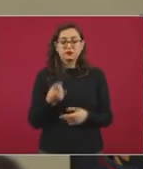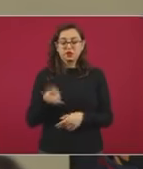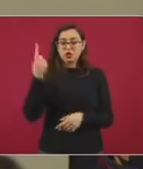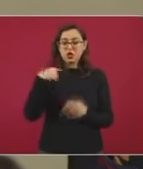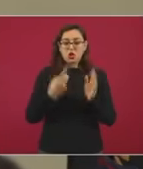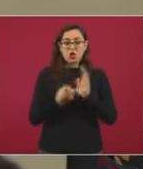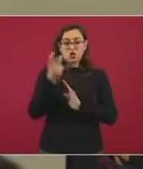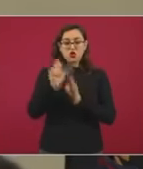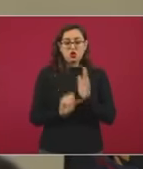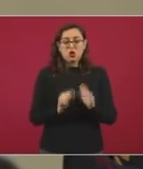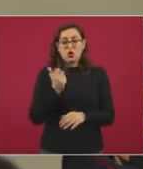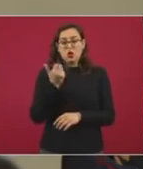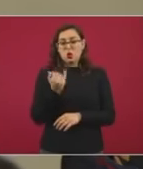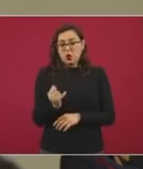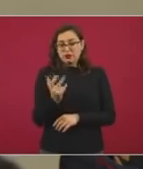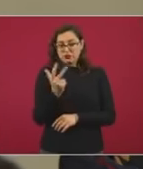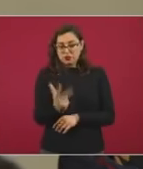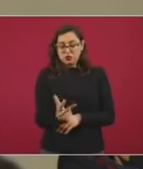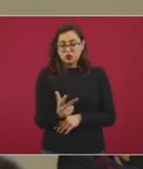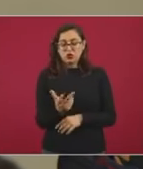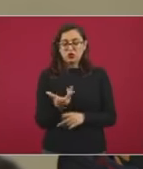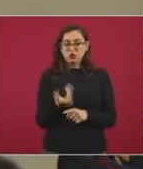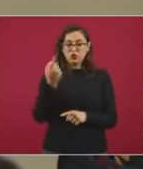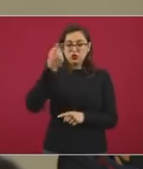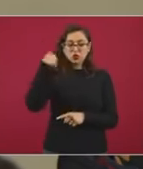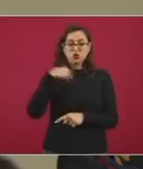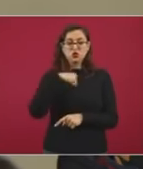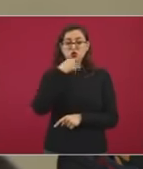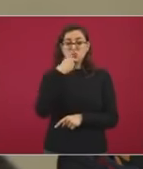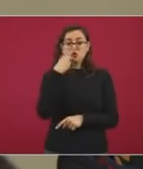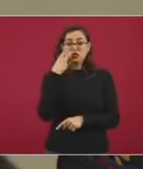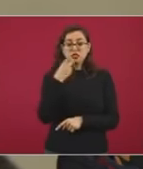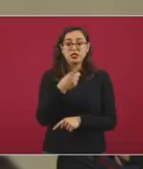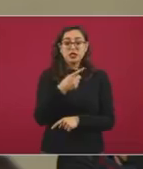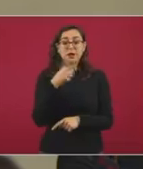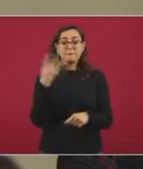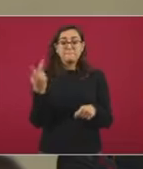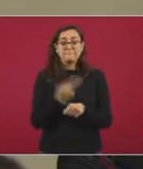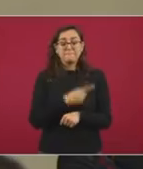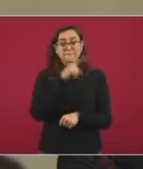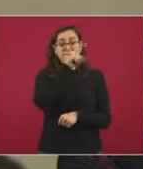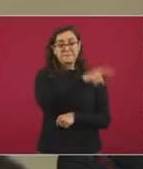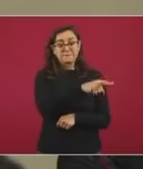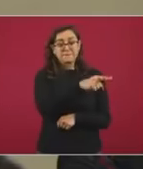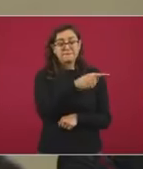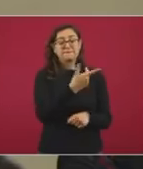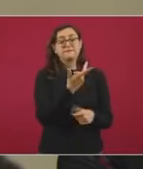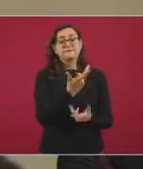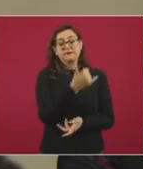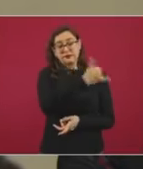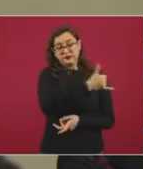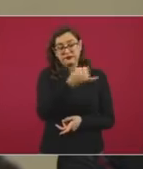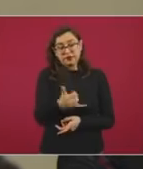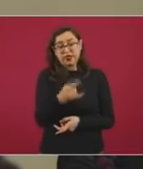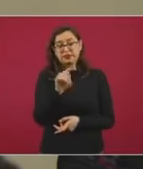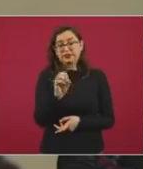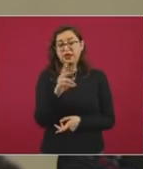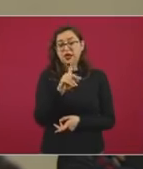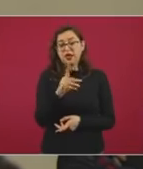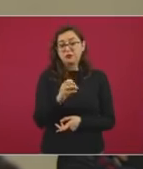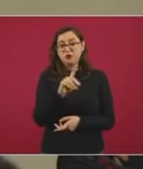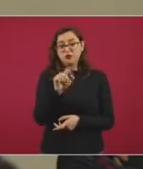meses, el jueves 8, yo le comentaba de los daños en la unidad habitacional Tepozanes. Ahí nos atendió la licenciada Alicia